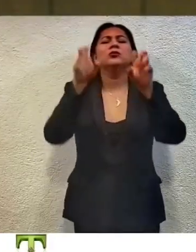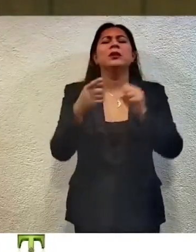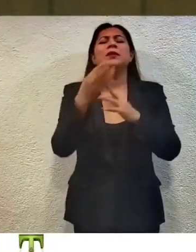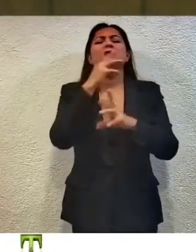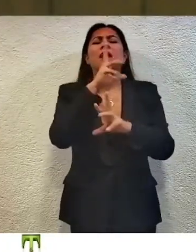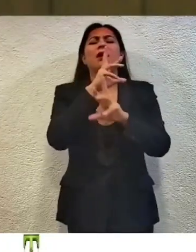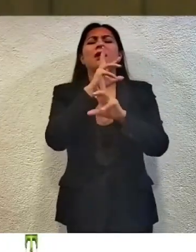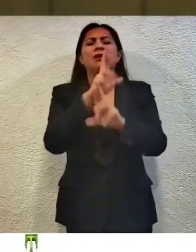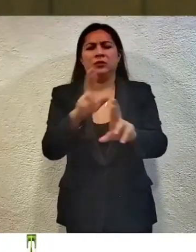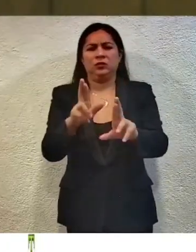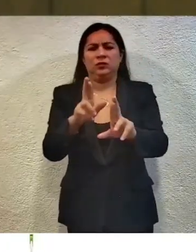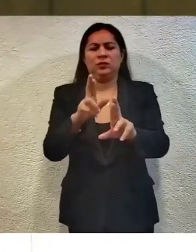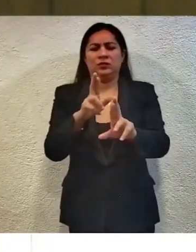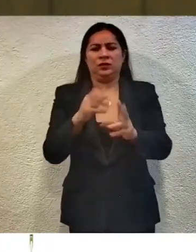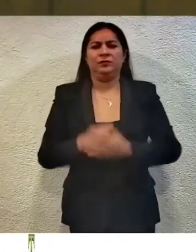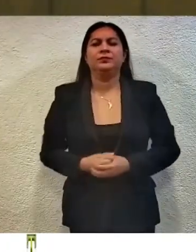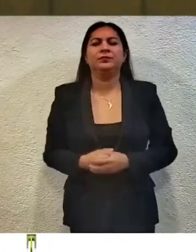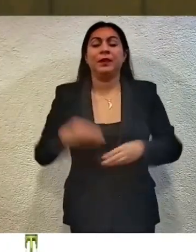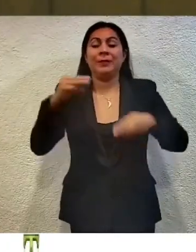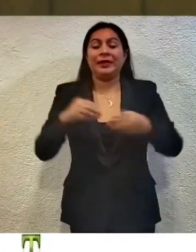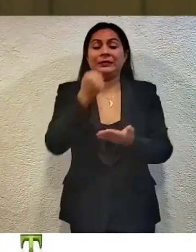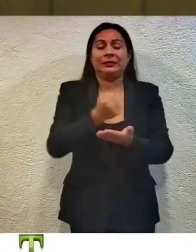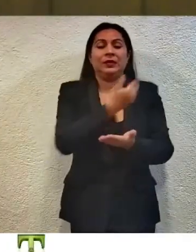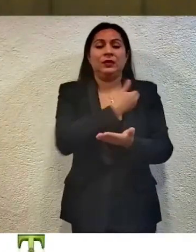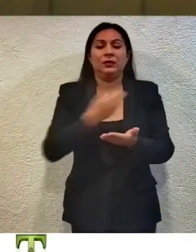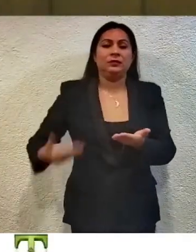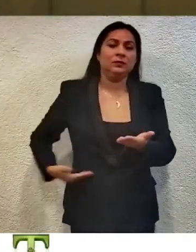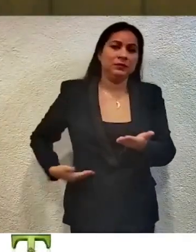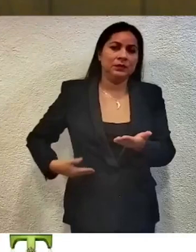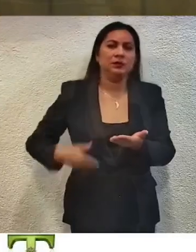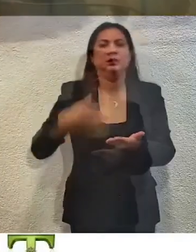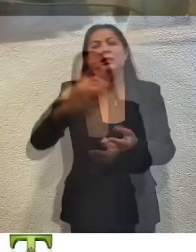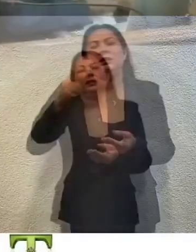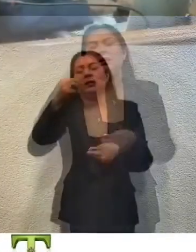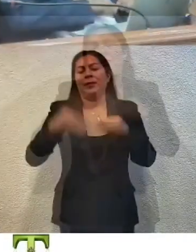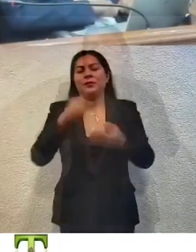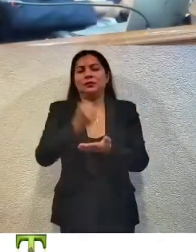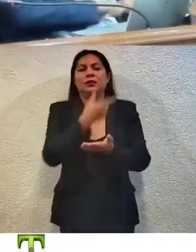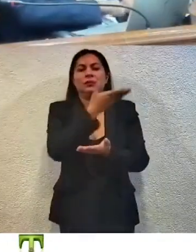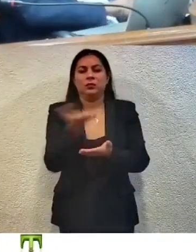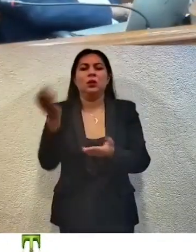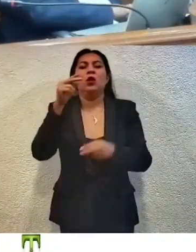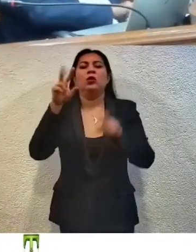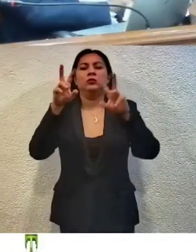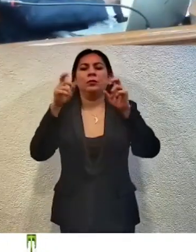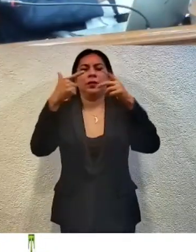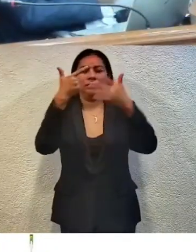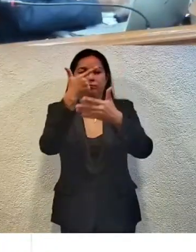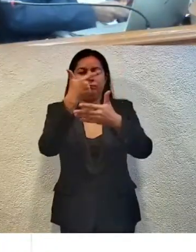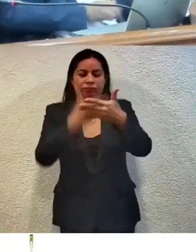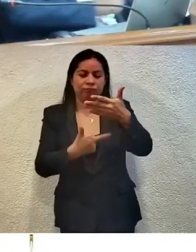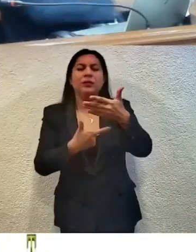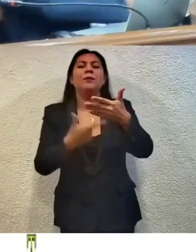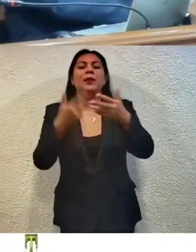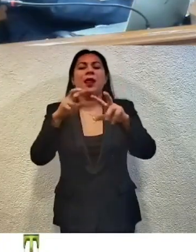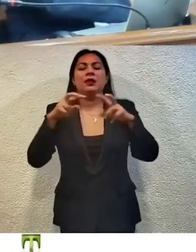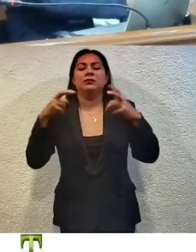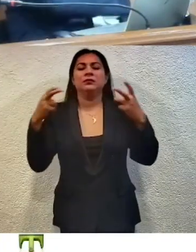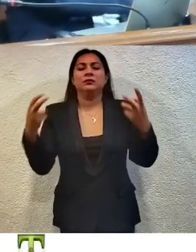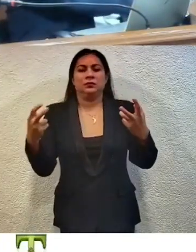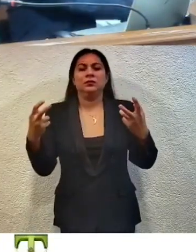resolver. Con gusto, magistrada. Magistrada presidenta, magistradas, magistrado, los asuntos listados para analizar y resolver la presente